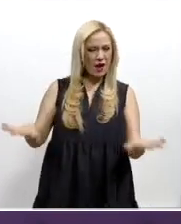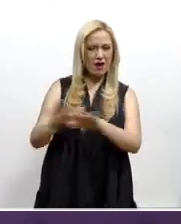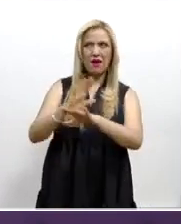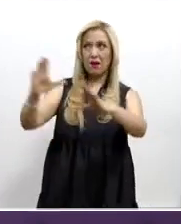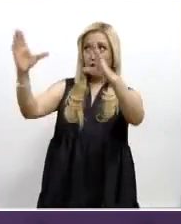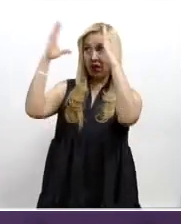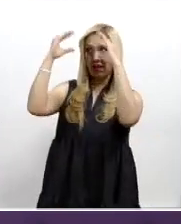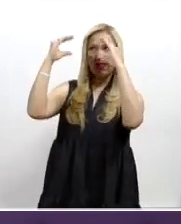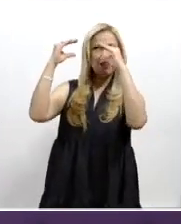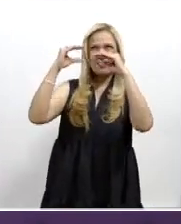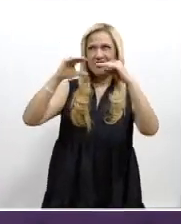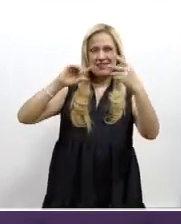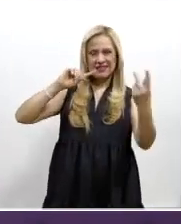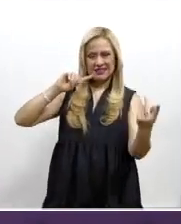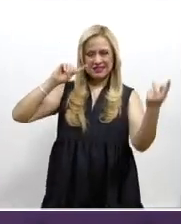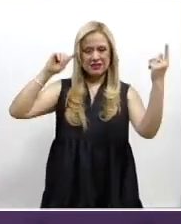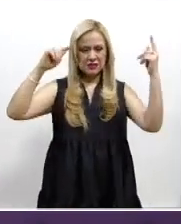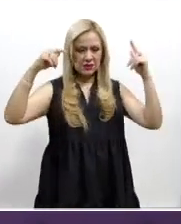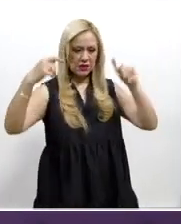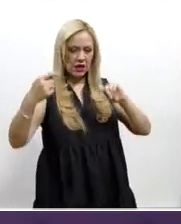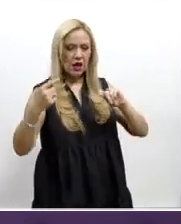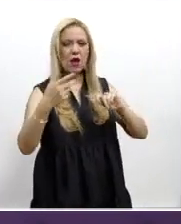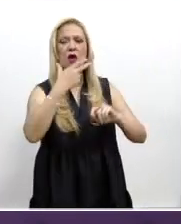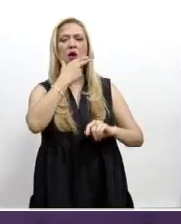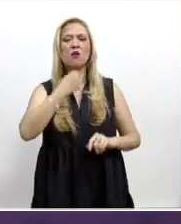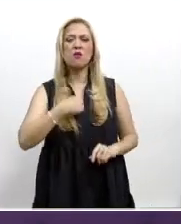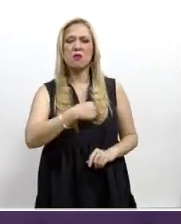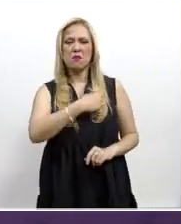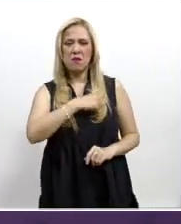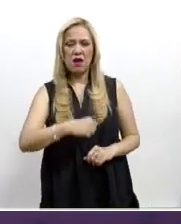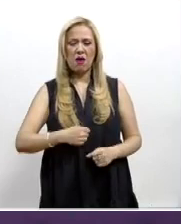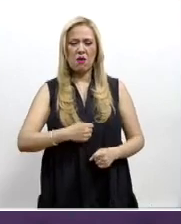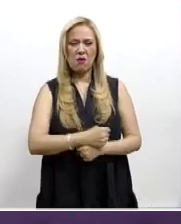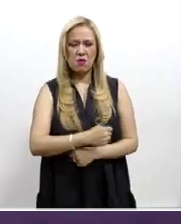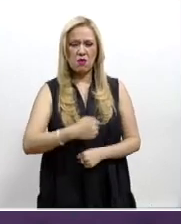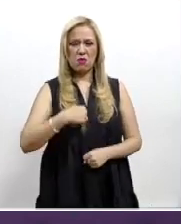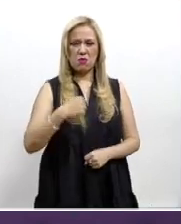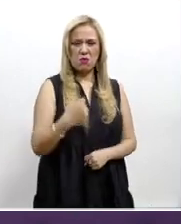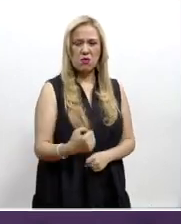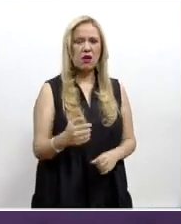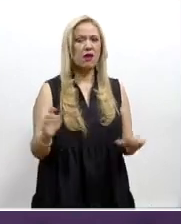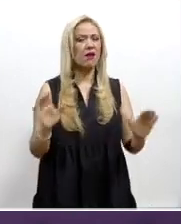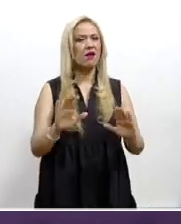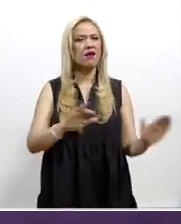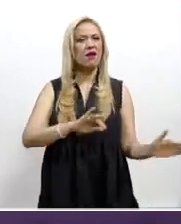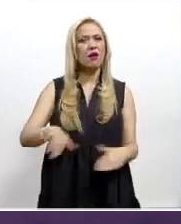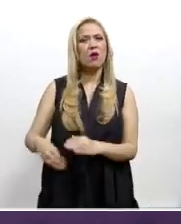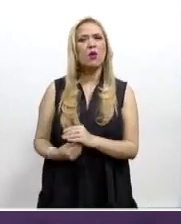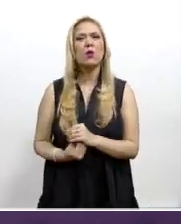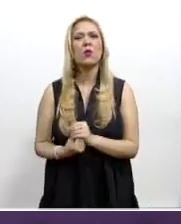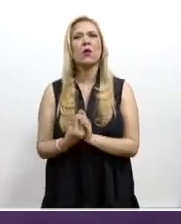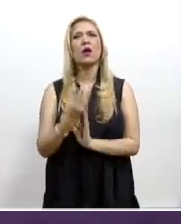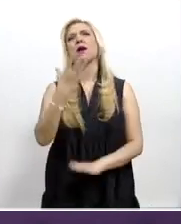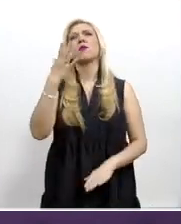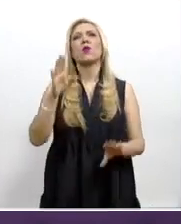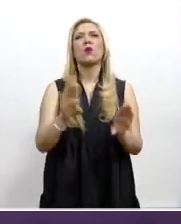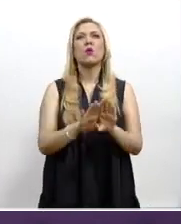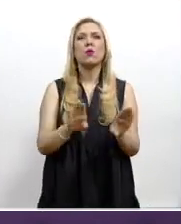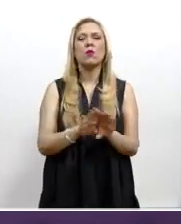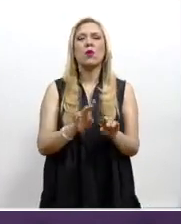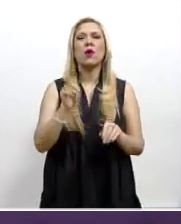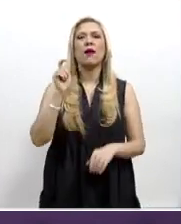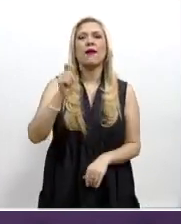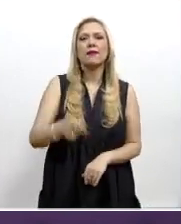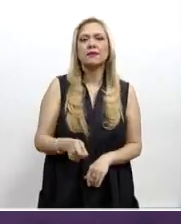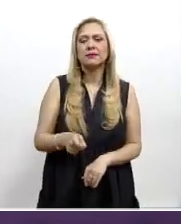violenta, y también analizar estas partes de las nuevas masculinidades que han sido utilizadas por